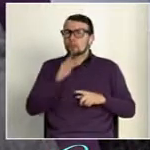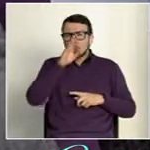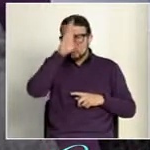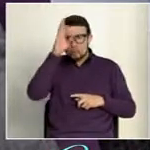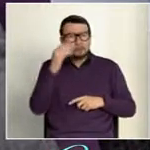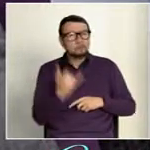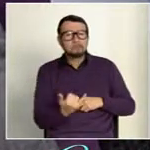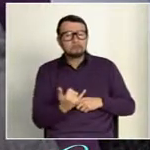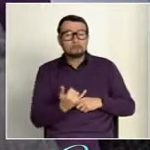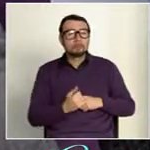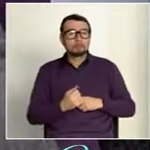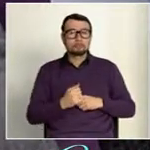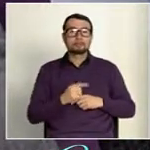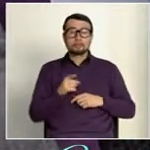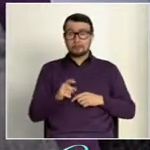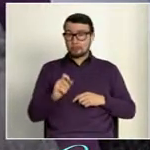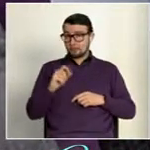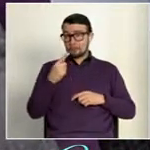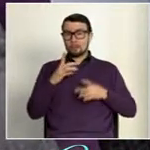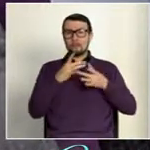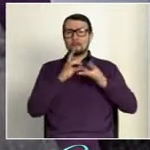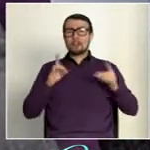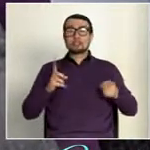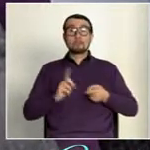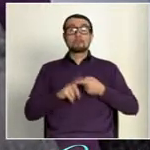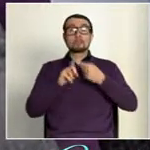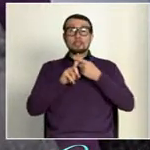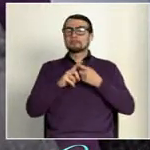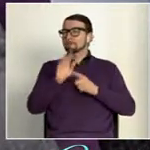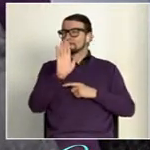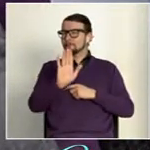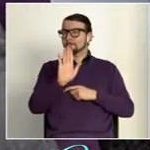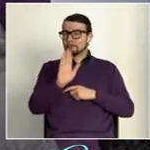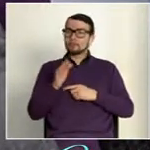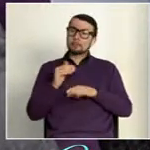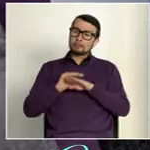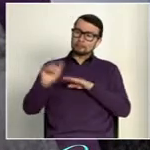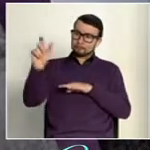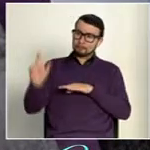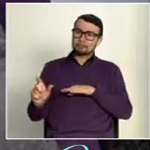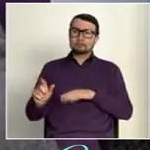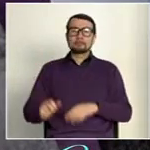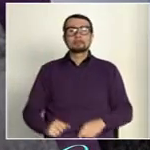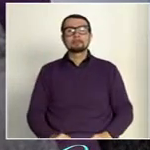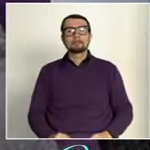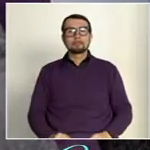primero a esta píldora de optimismo y ya regresamos con nuestro invitado el día de hoy.